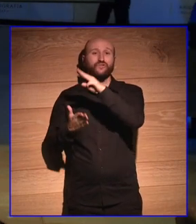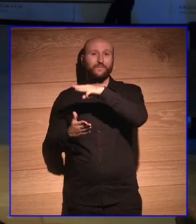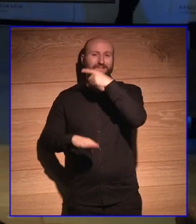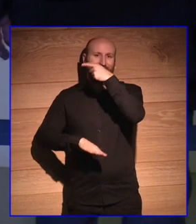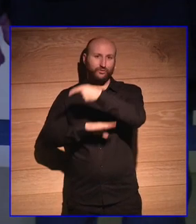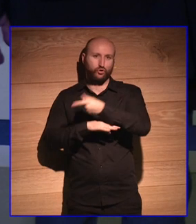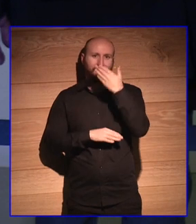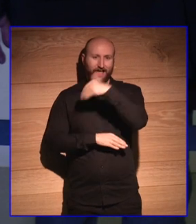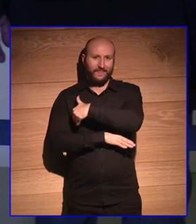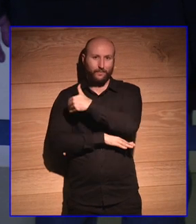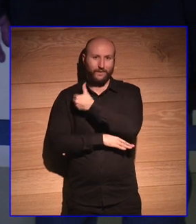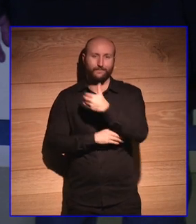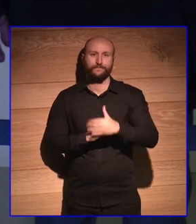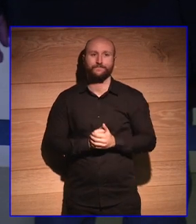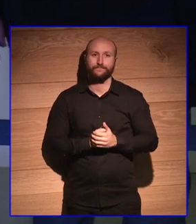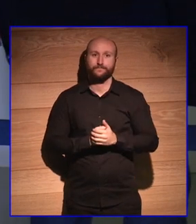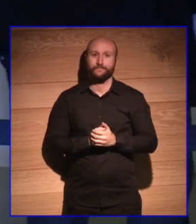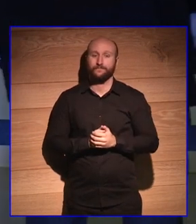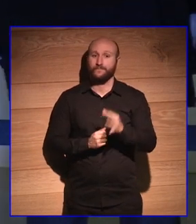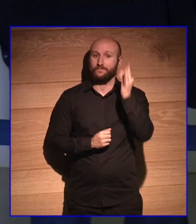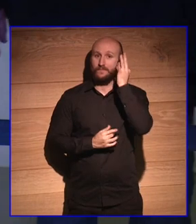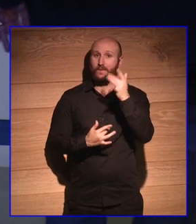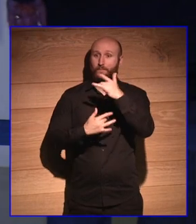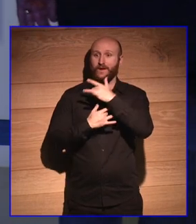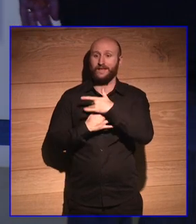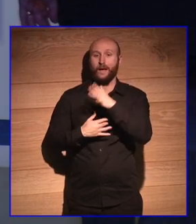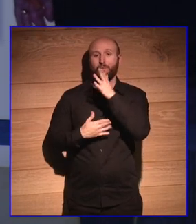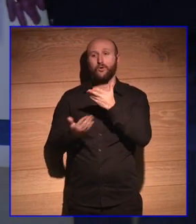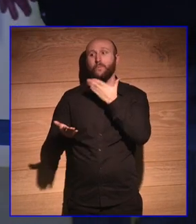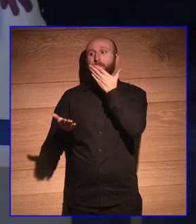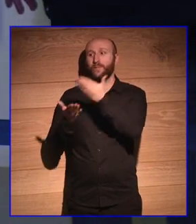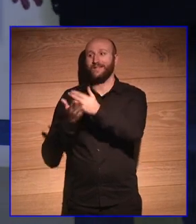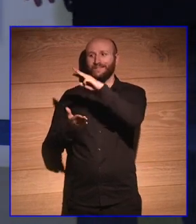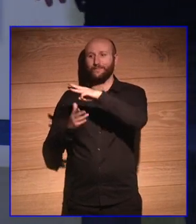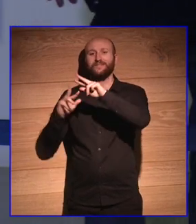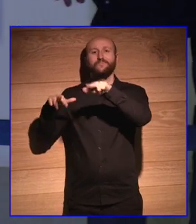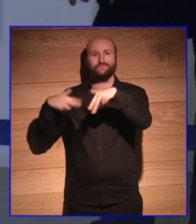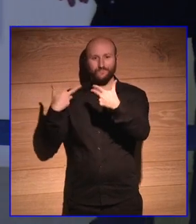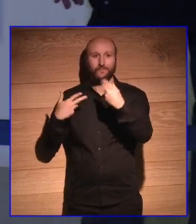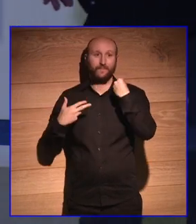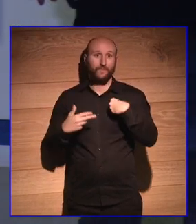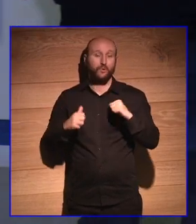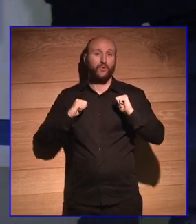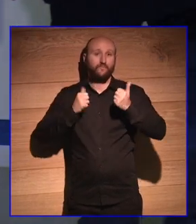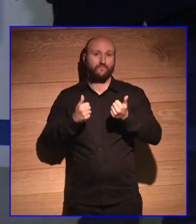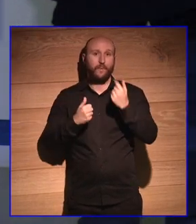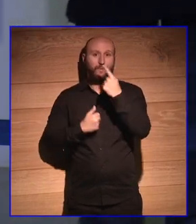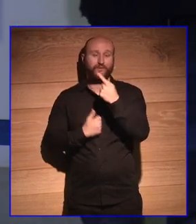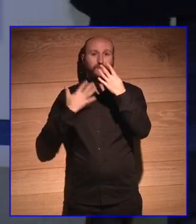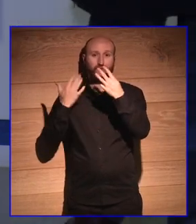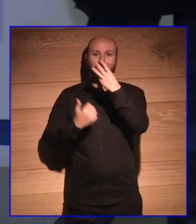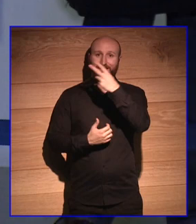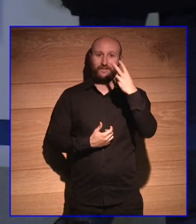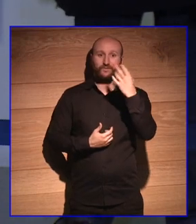academia el paradero de maría de pablos tras el permiso de tres meses otorgados a inicios de 1932 debía haber sido